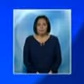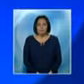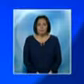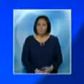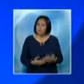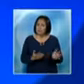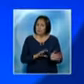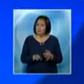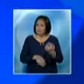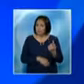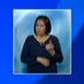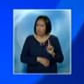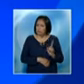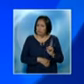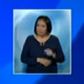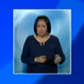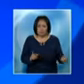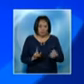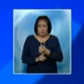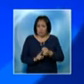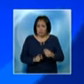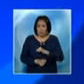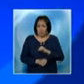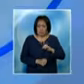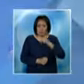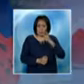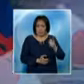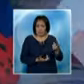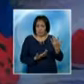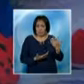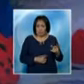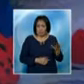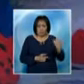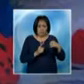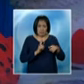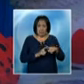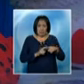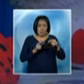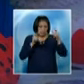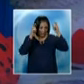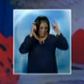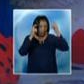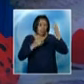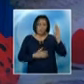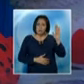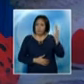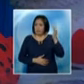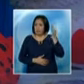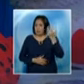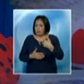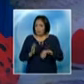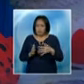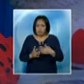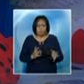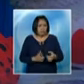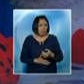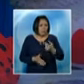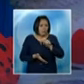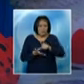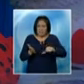Pero no es el único caso de violencia contra la mujer que ha sucedido en los últimos días. Además, una ex reina de belleza tuvo que ser intervenida tras ser desfigurada por